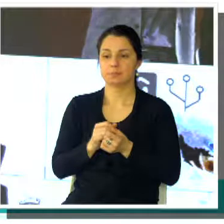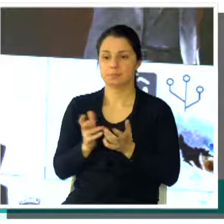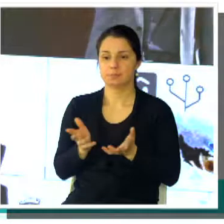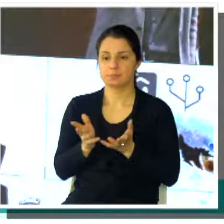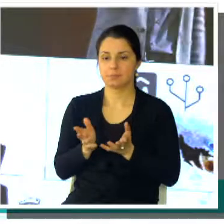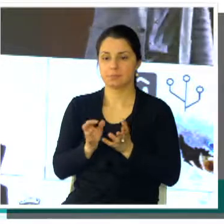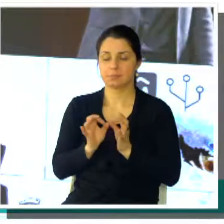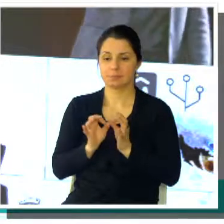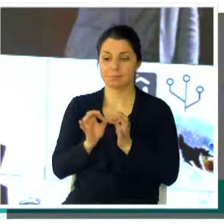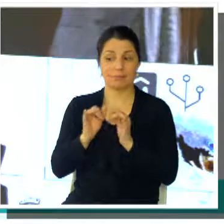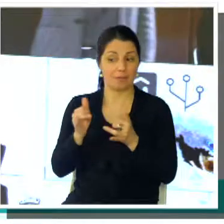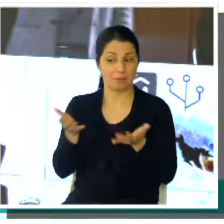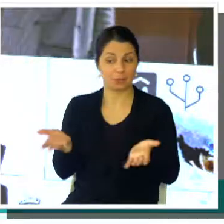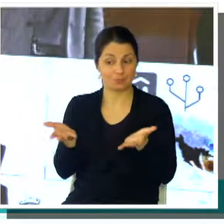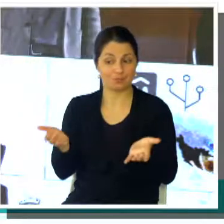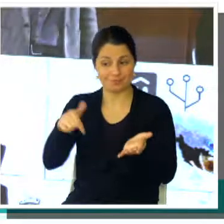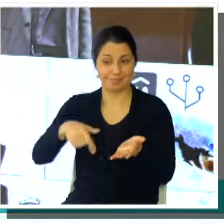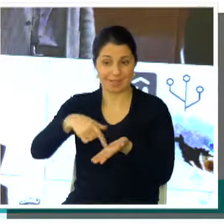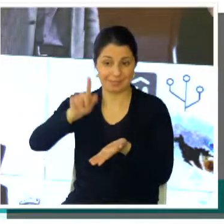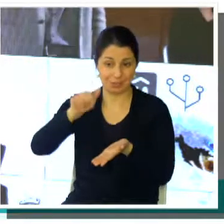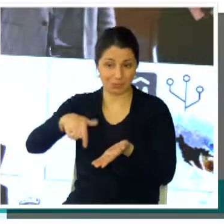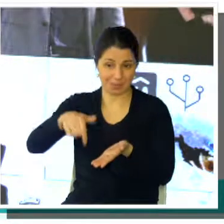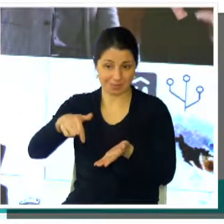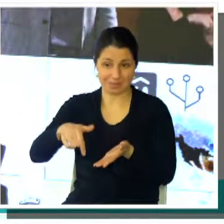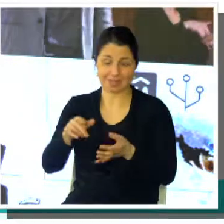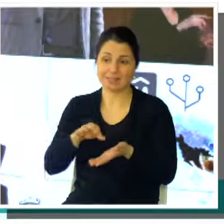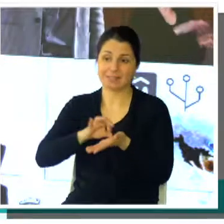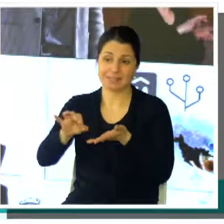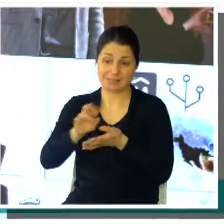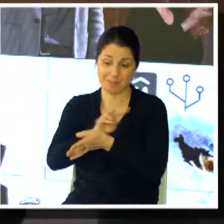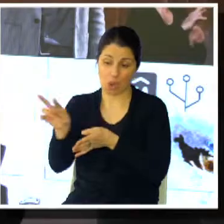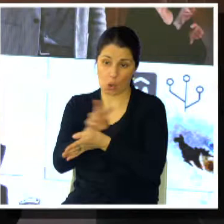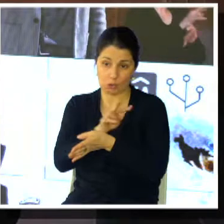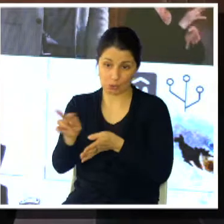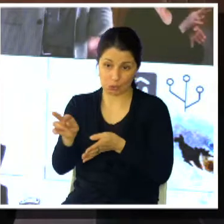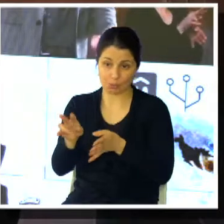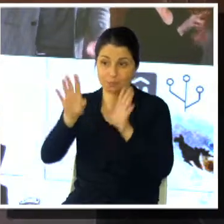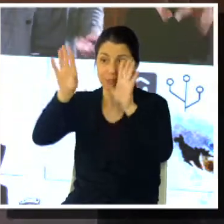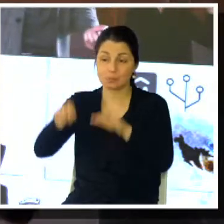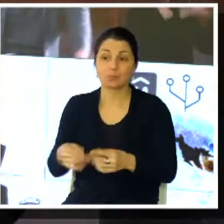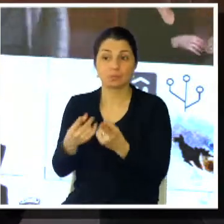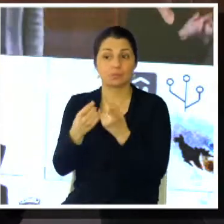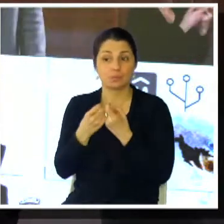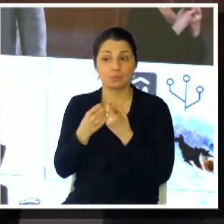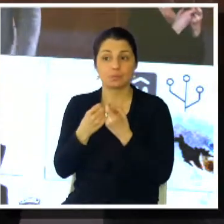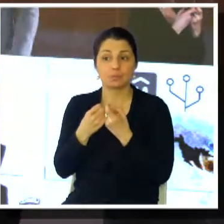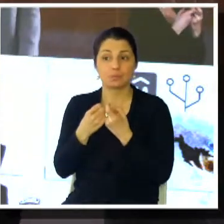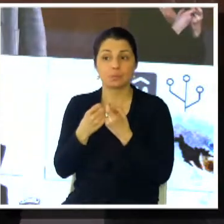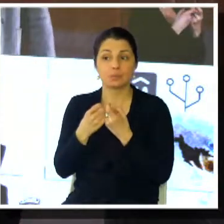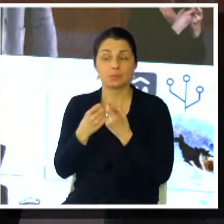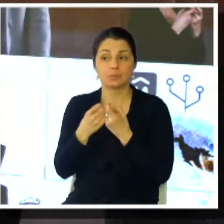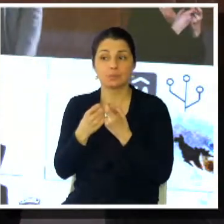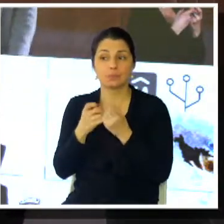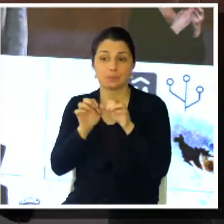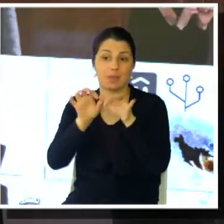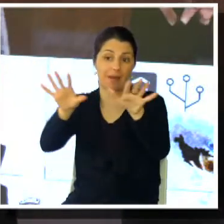bueno, acá, al centro, a los sistemas de control o lo que sea. Todo eso se necesitan redes de